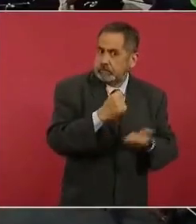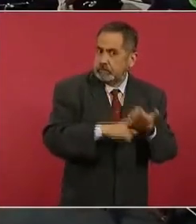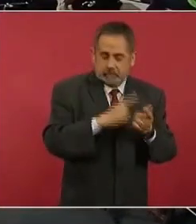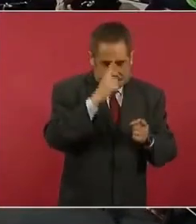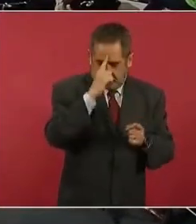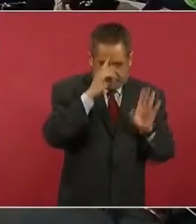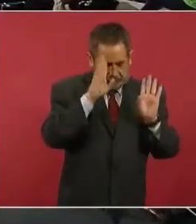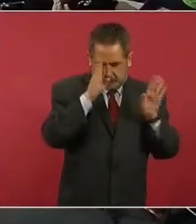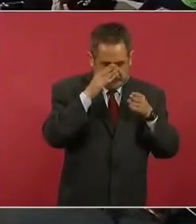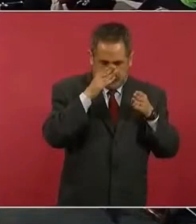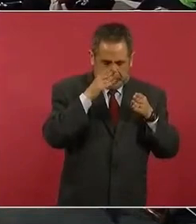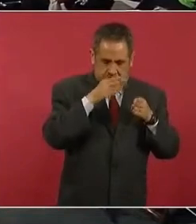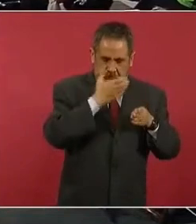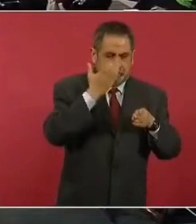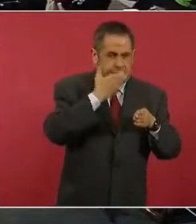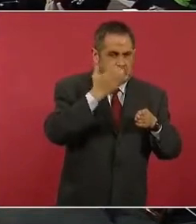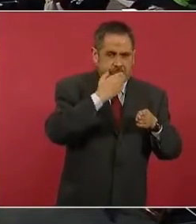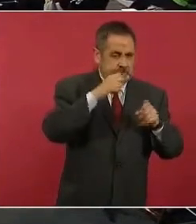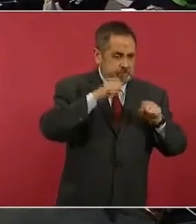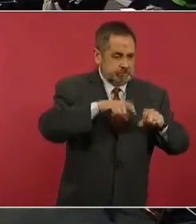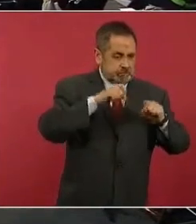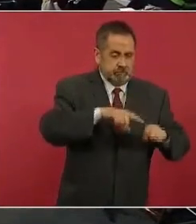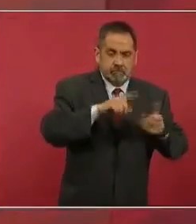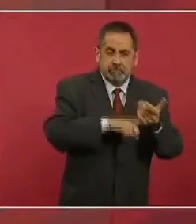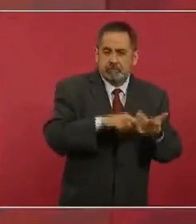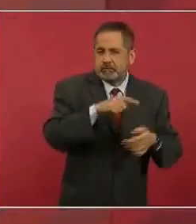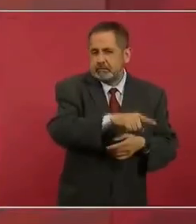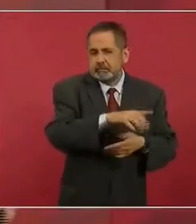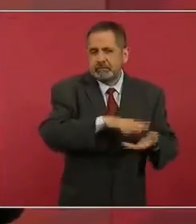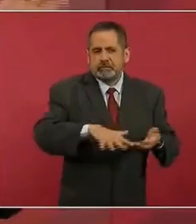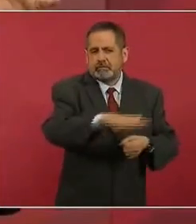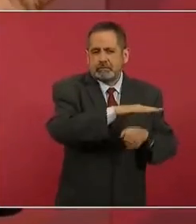ideológicamente en Benito Juárez